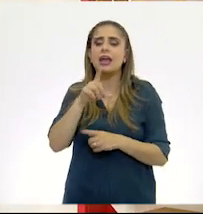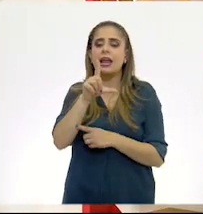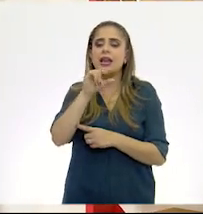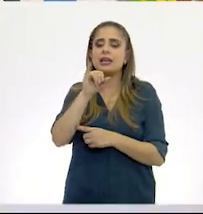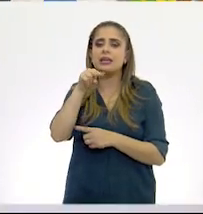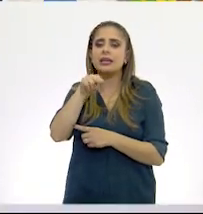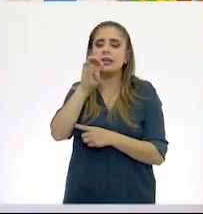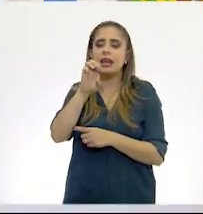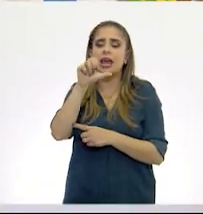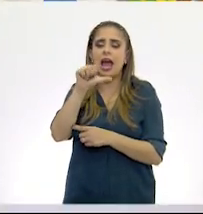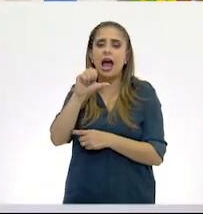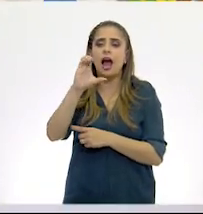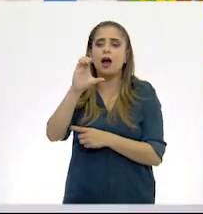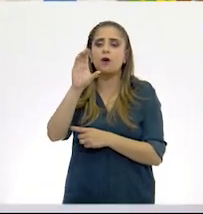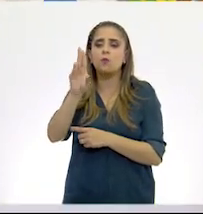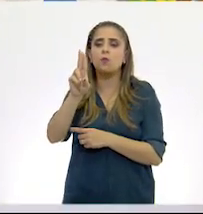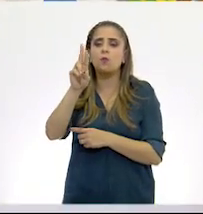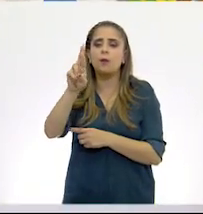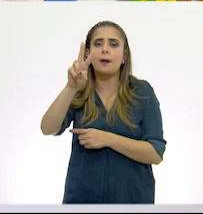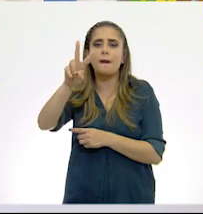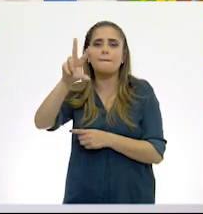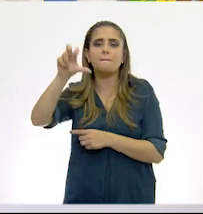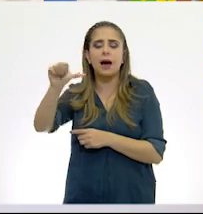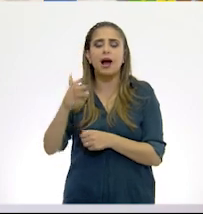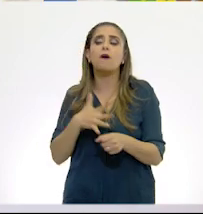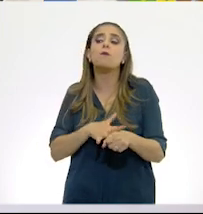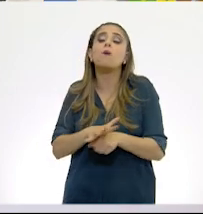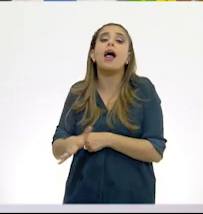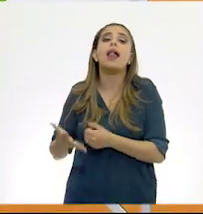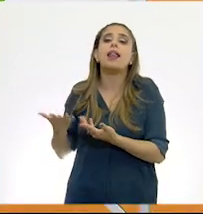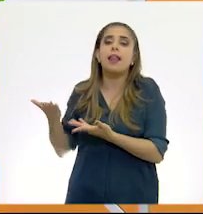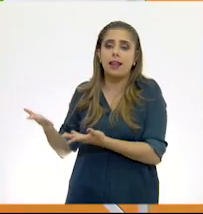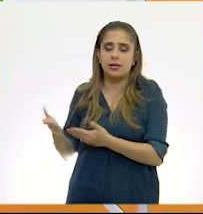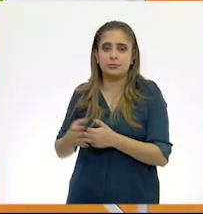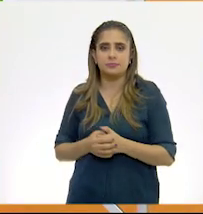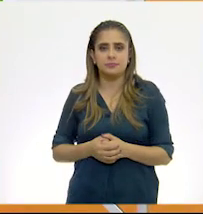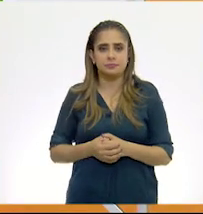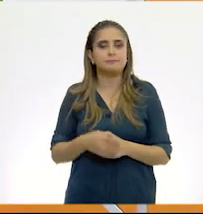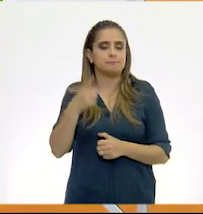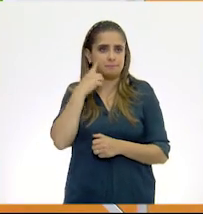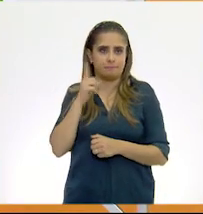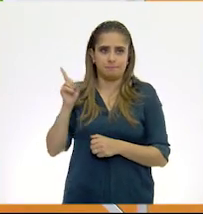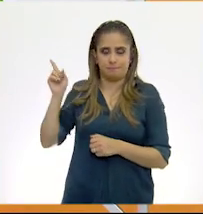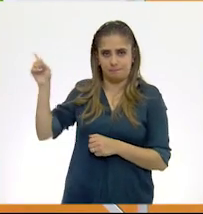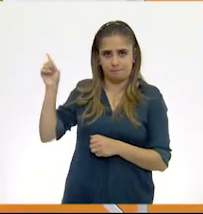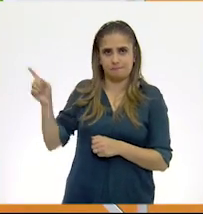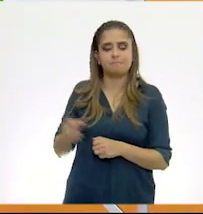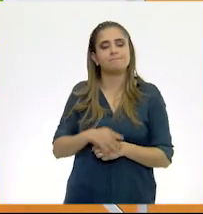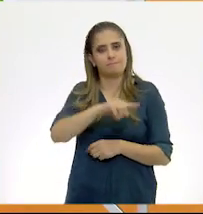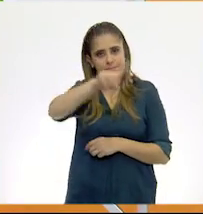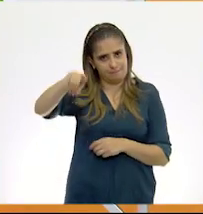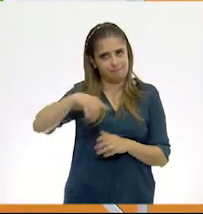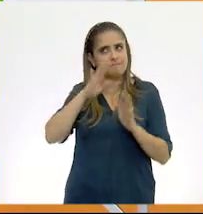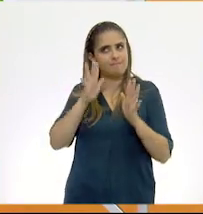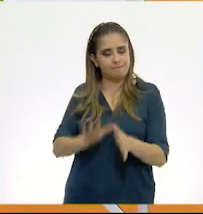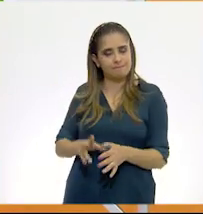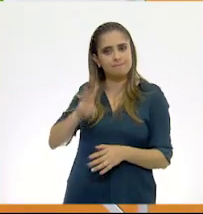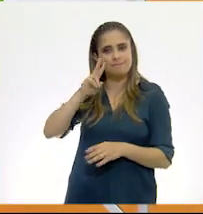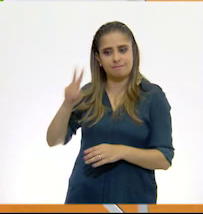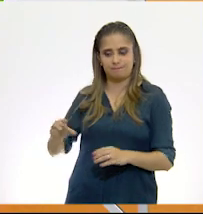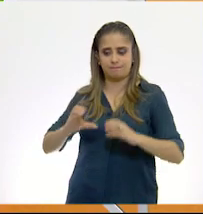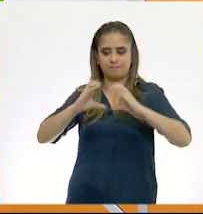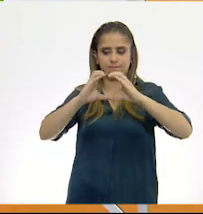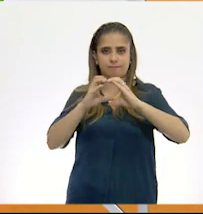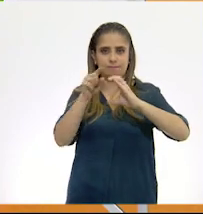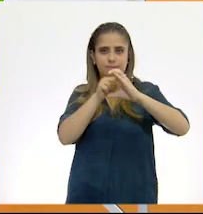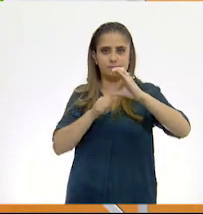curvas. ¿Cuáles tienen líneas curvas? Líneas curvas, a ver. Voy a tomar esta que ya habíamos identificado